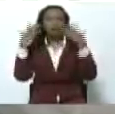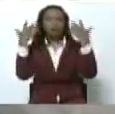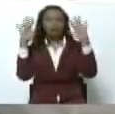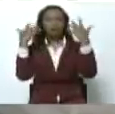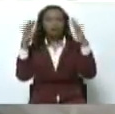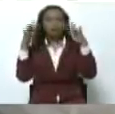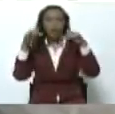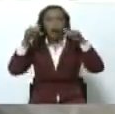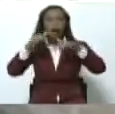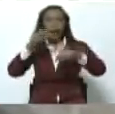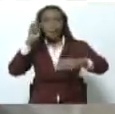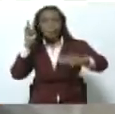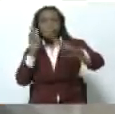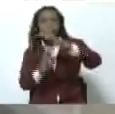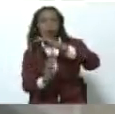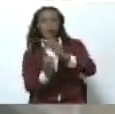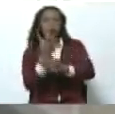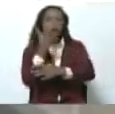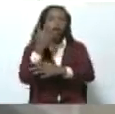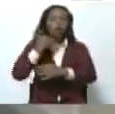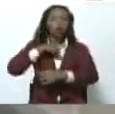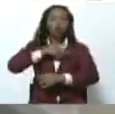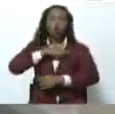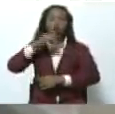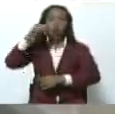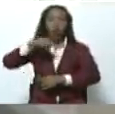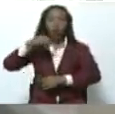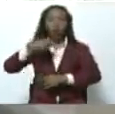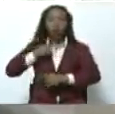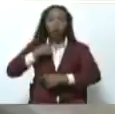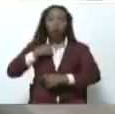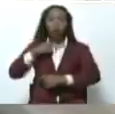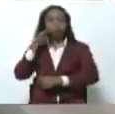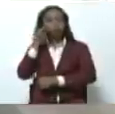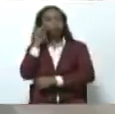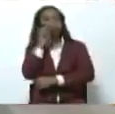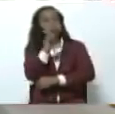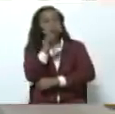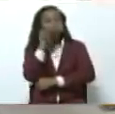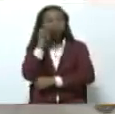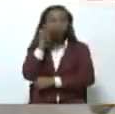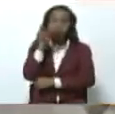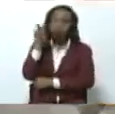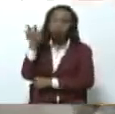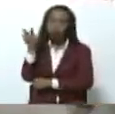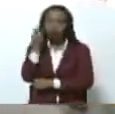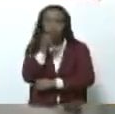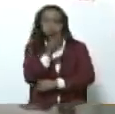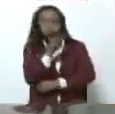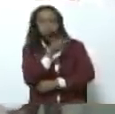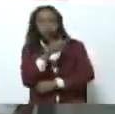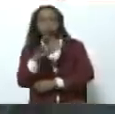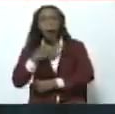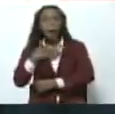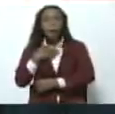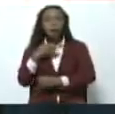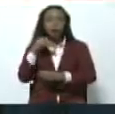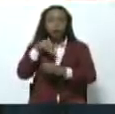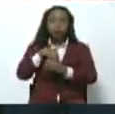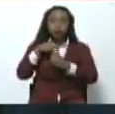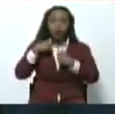en el Palacio de Miraflores he estado vigilante, pendiente, en mi puesto de mando